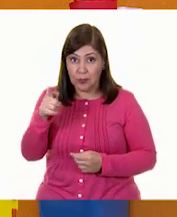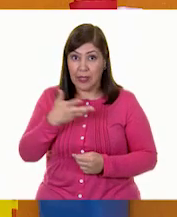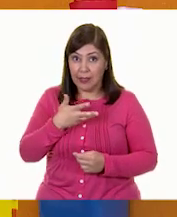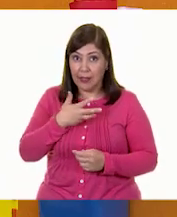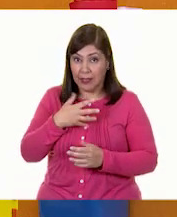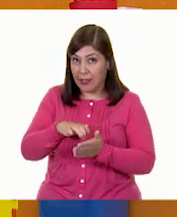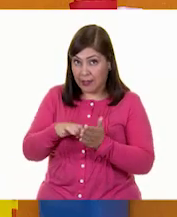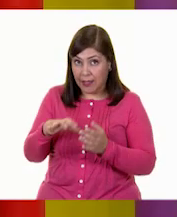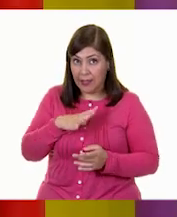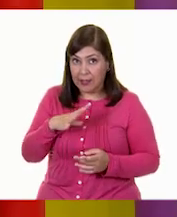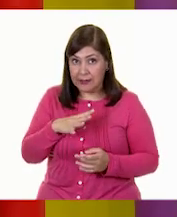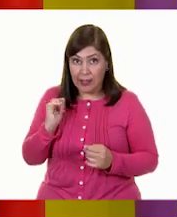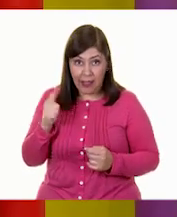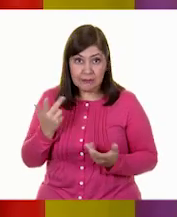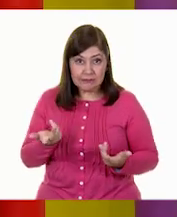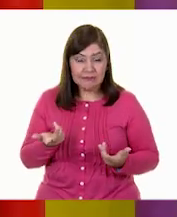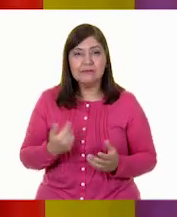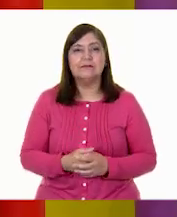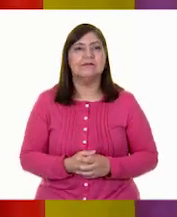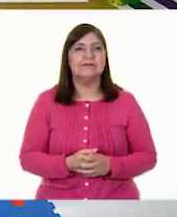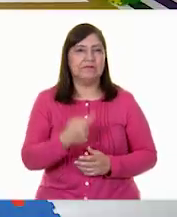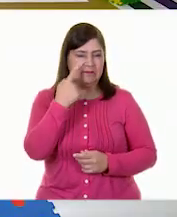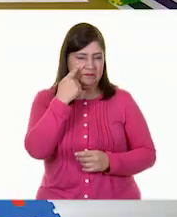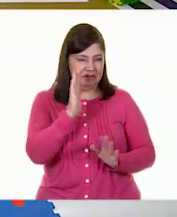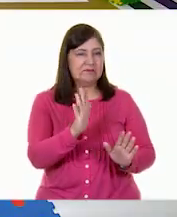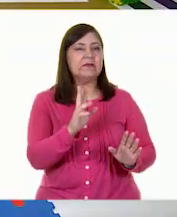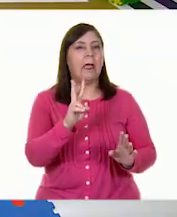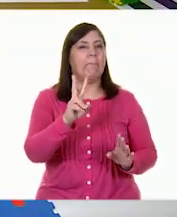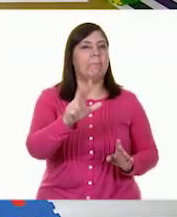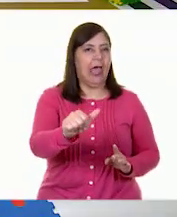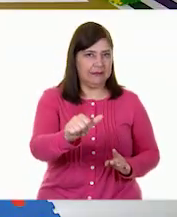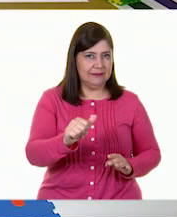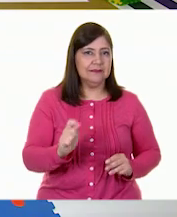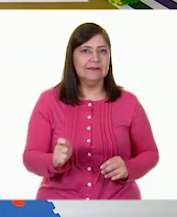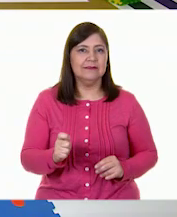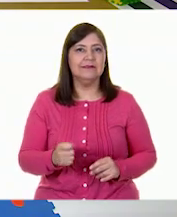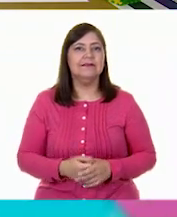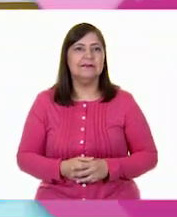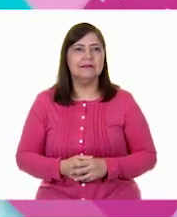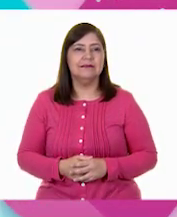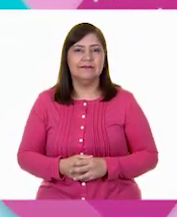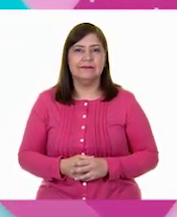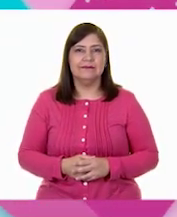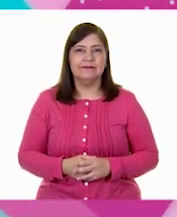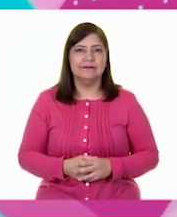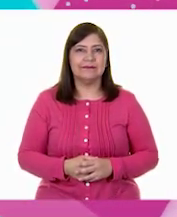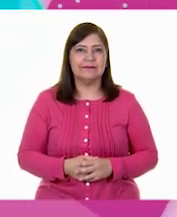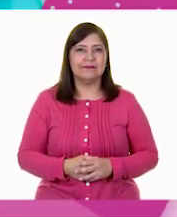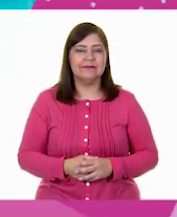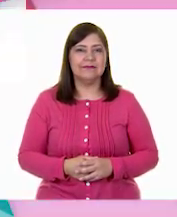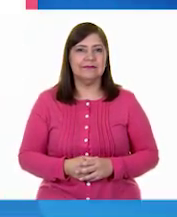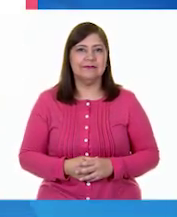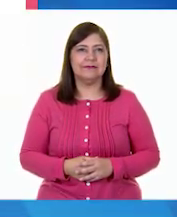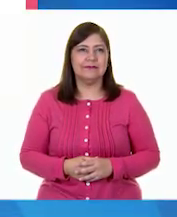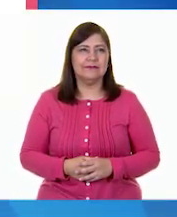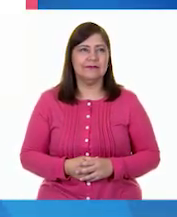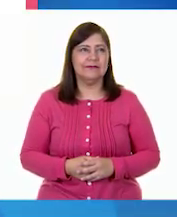así? A ver, piensa. A ver. Va. Yo tengo uno. Ahí les va. A ver, a ver. ¡Clic! A verlo. Ahí